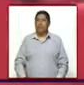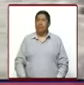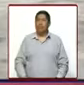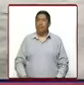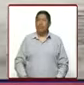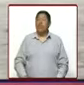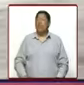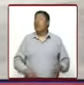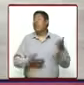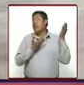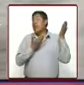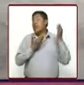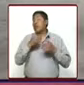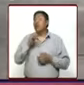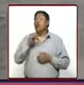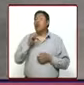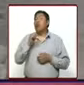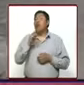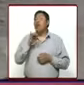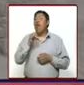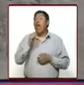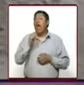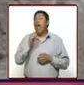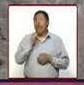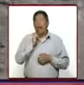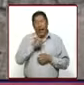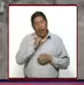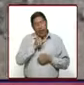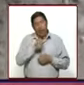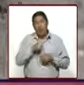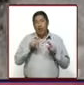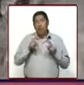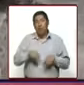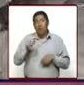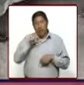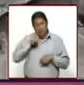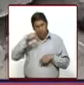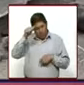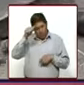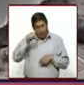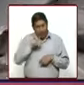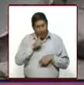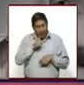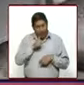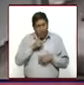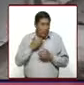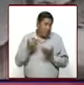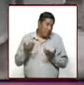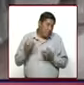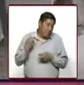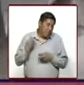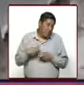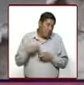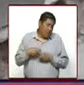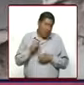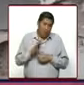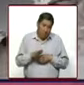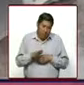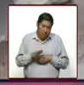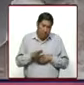Casos como el de doña María Esther se registran a diario. Personas de la tercera edad que con dificultad logran